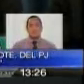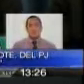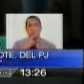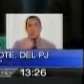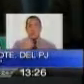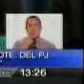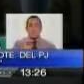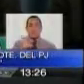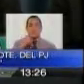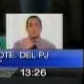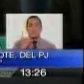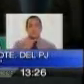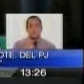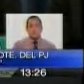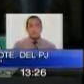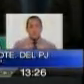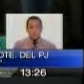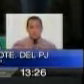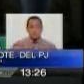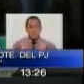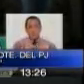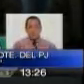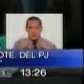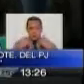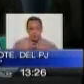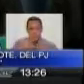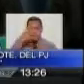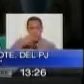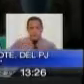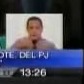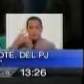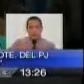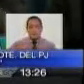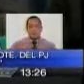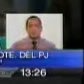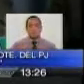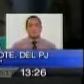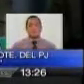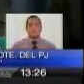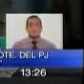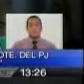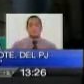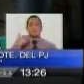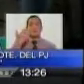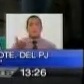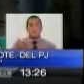Derrick Pounder con el mismo objetivo. Y finalmente,